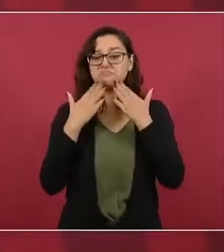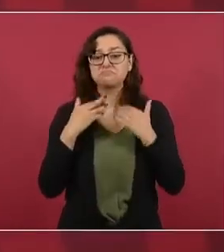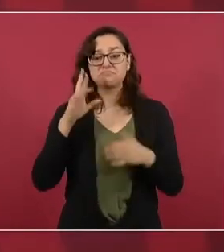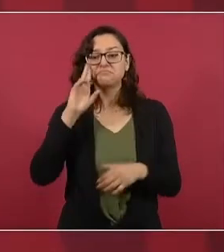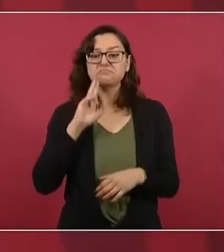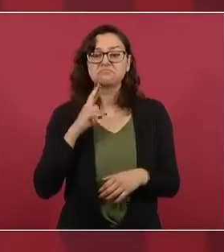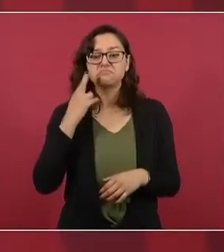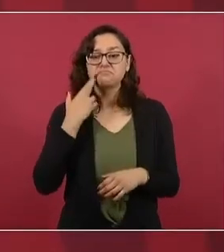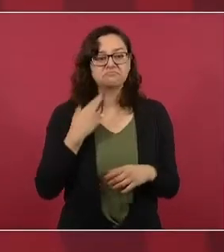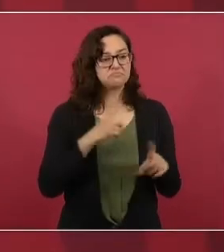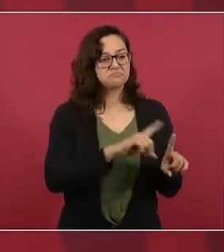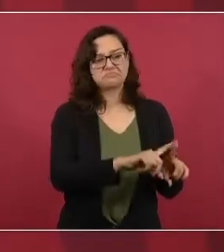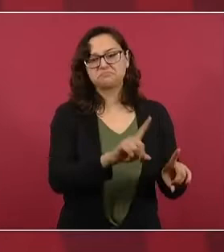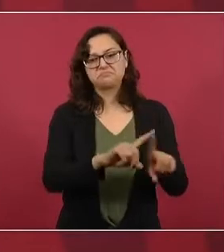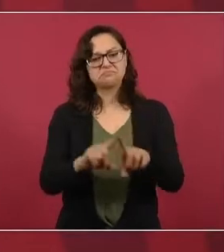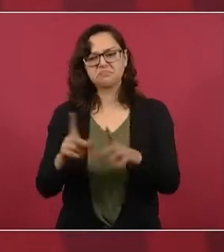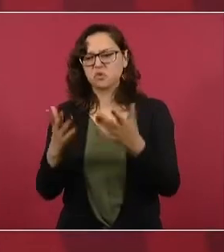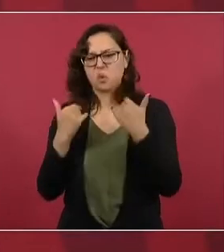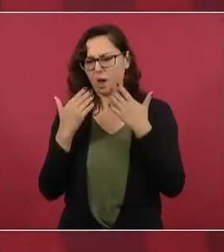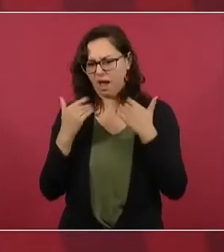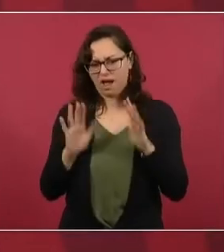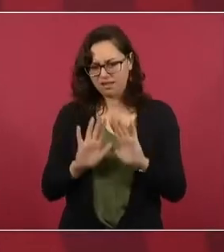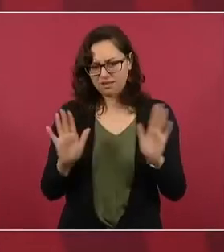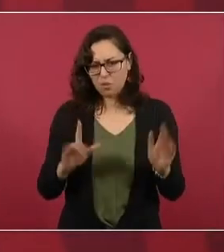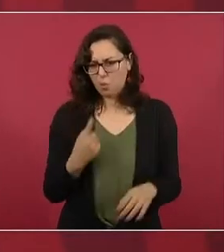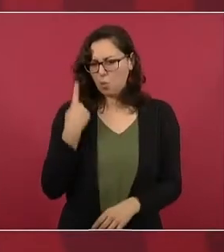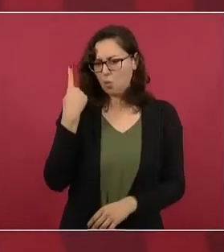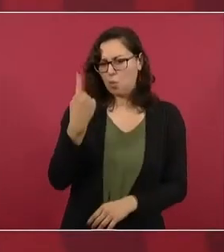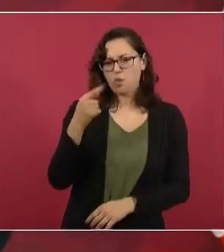yo creo en las culturas.